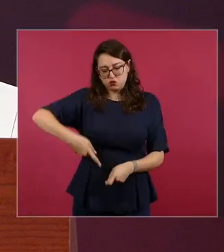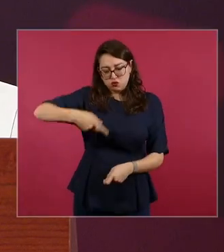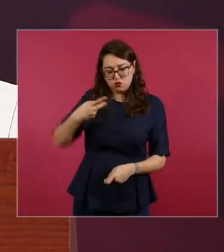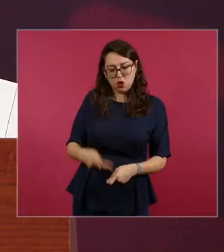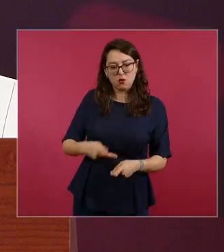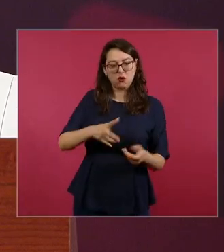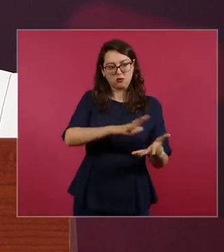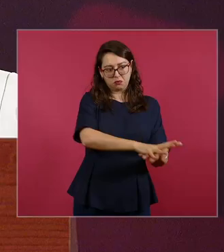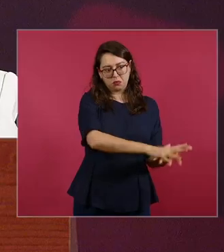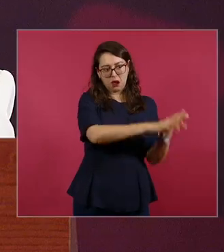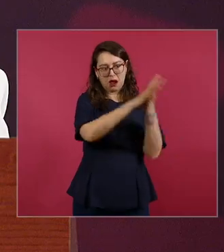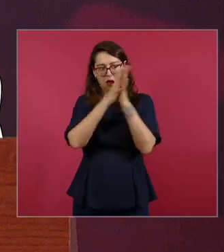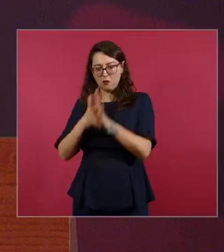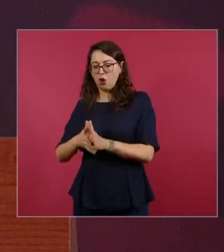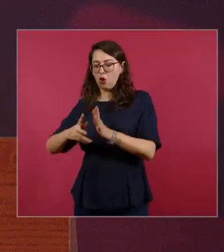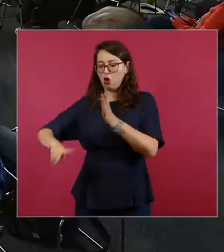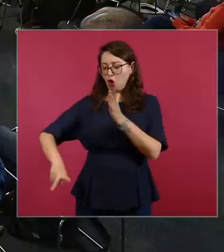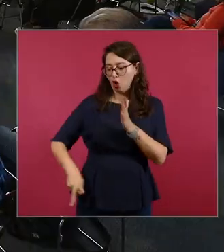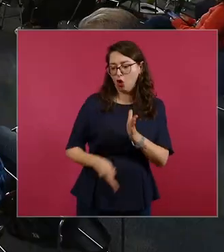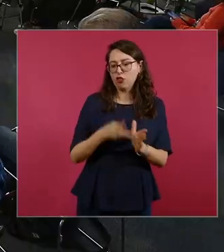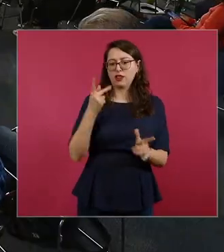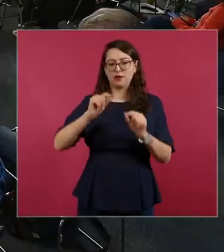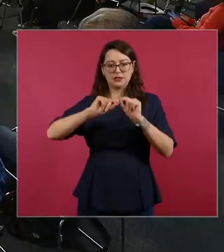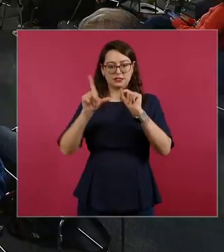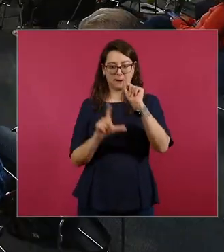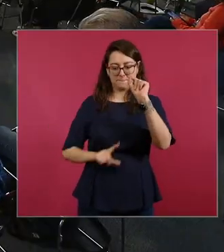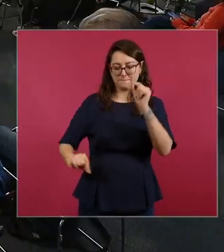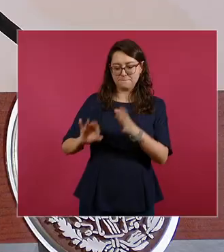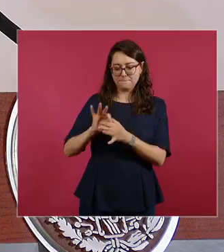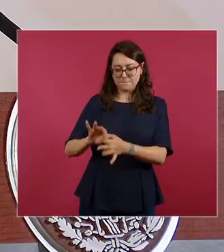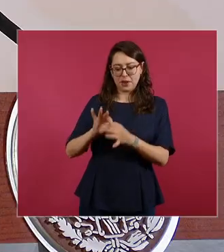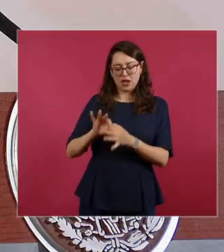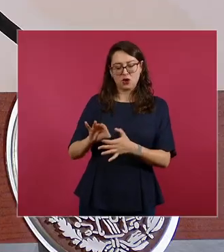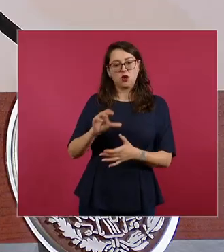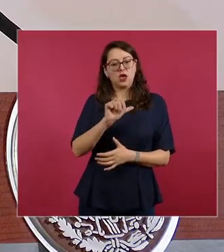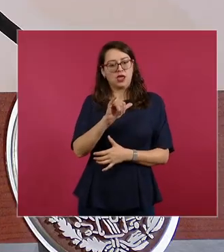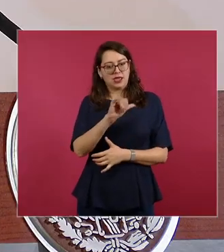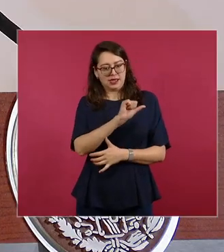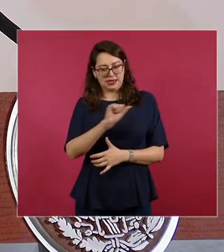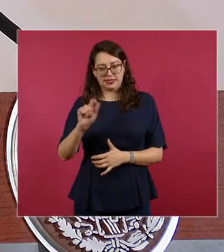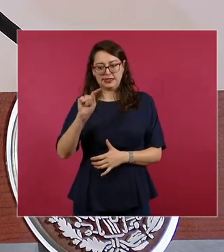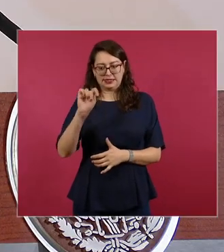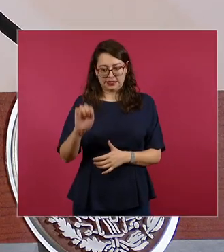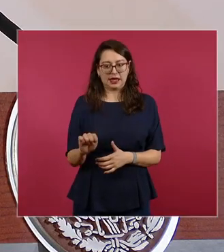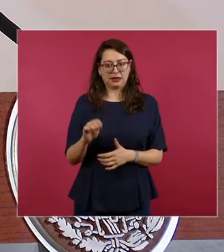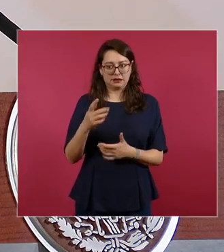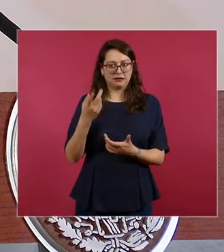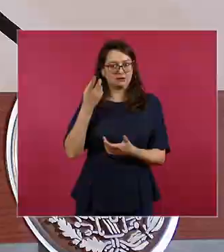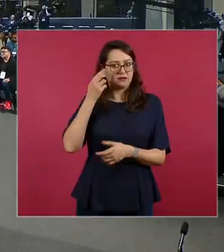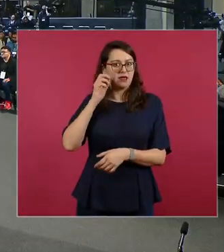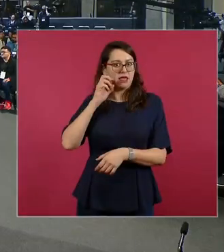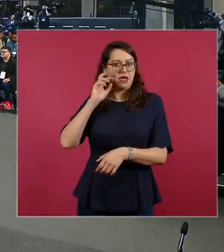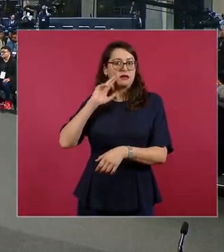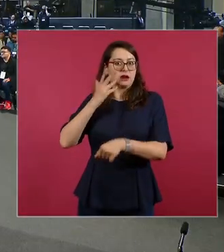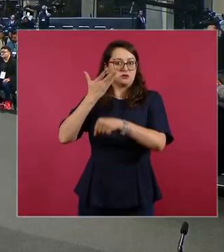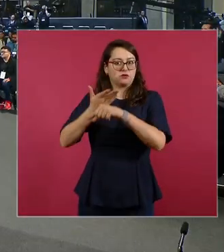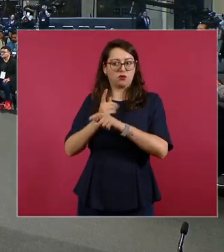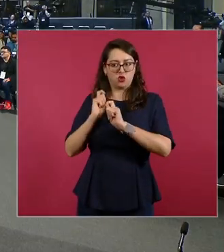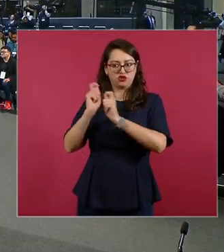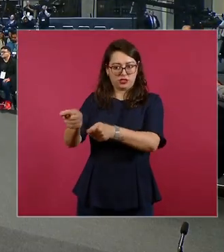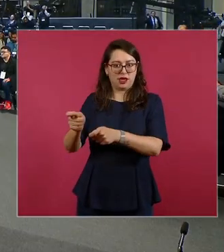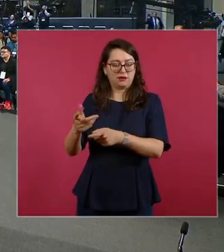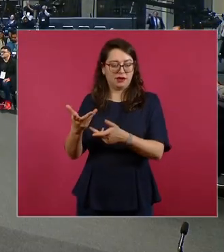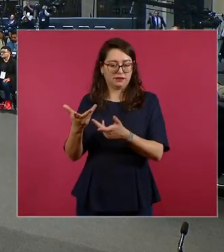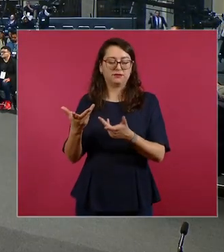pasando a ser posesión del Issste de los trabajadores para dar un mejor